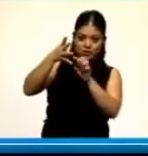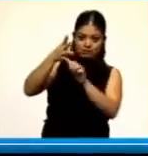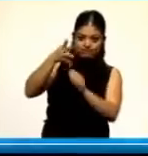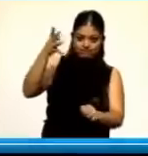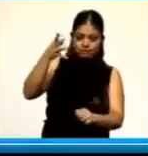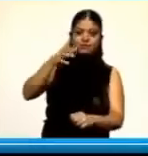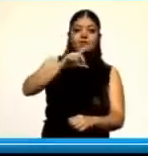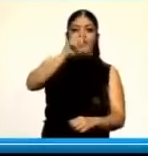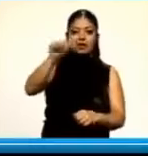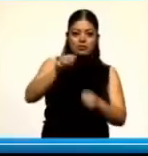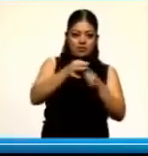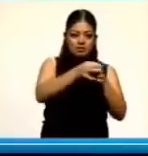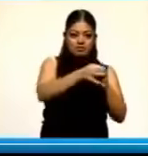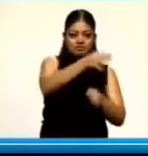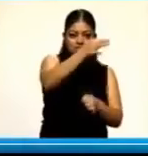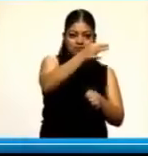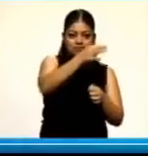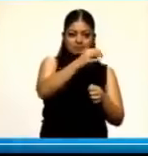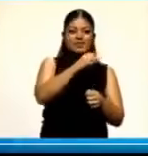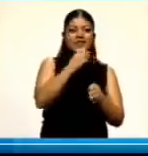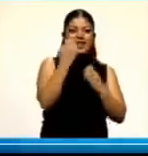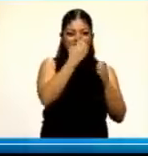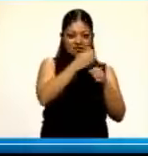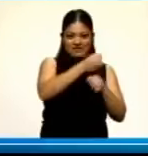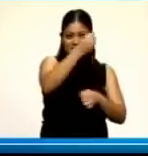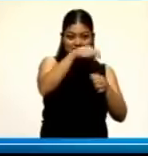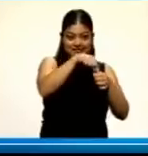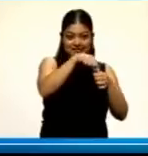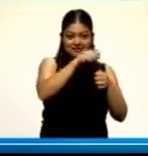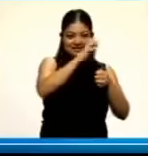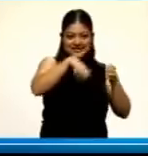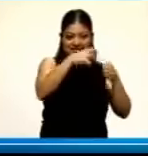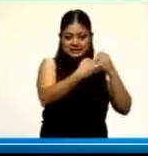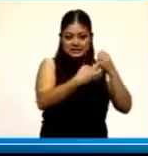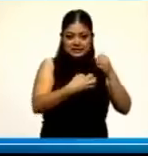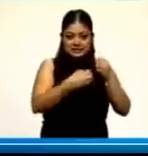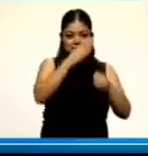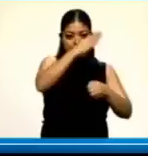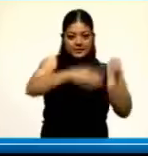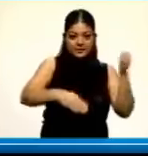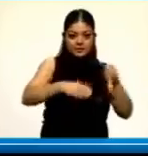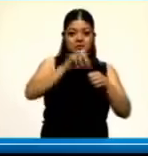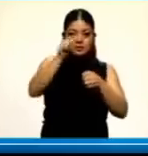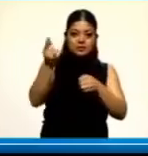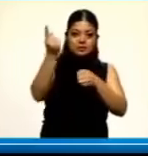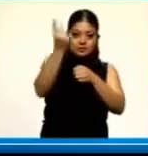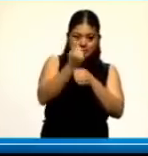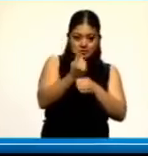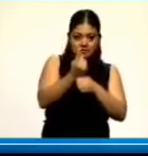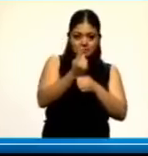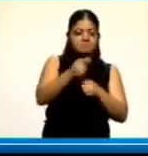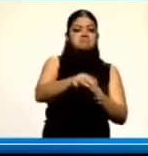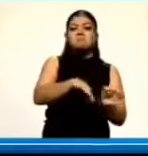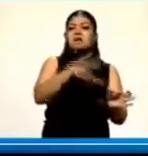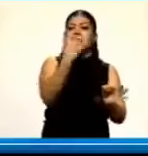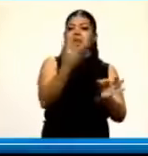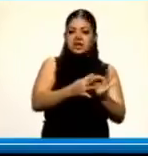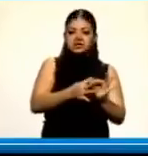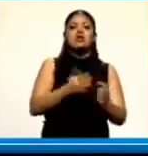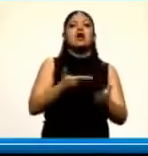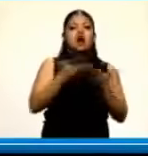y lo partimos a la mitad. Luego la colocamos inclinada hacia el olote. Y ya está listo. Y ahora me